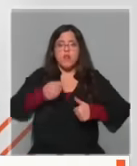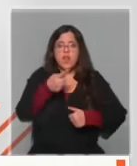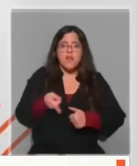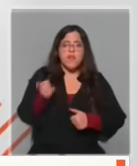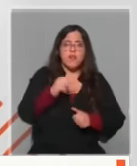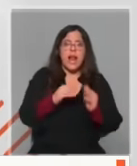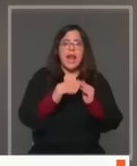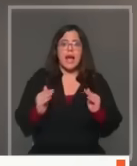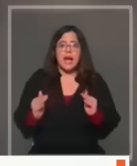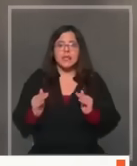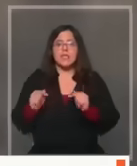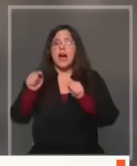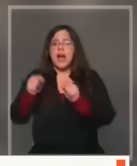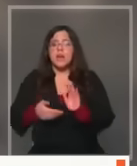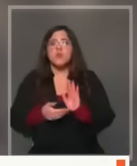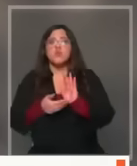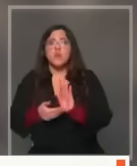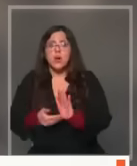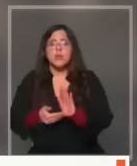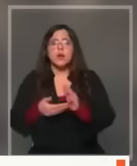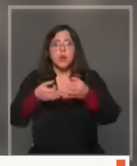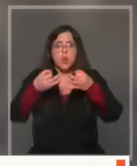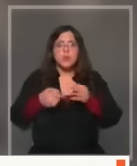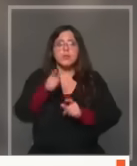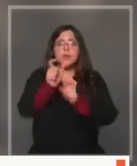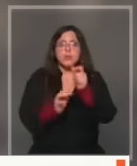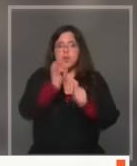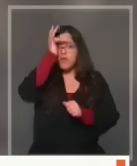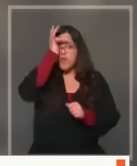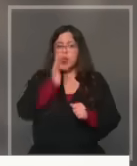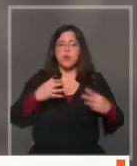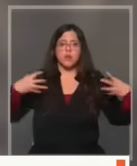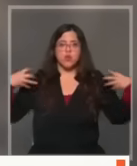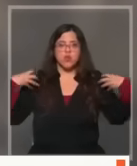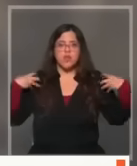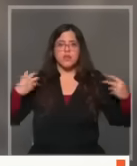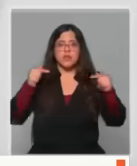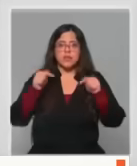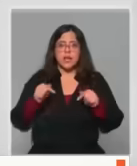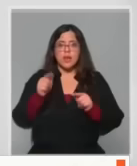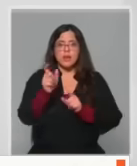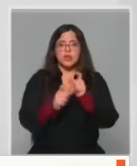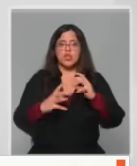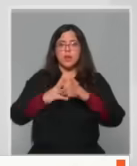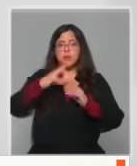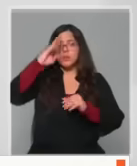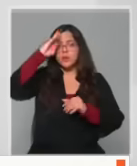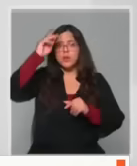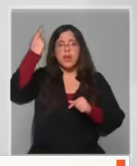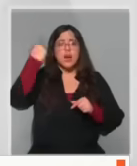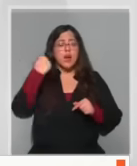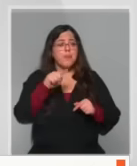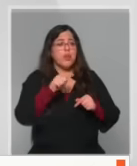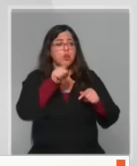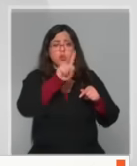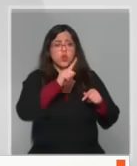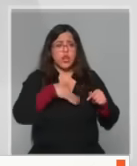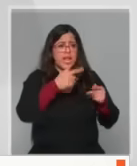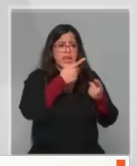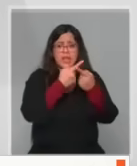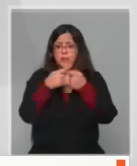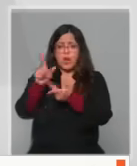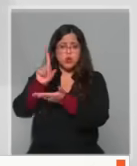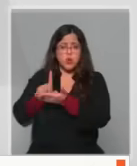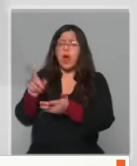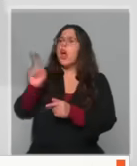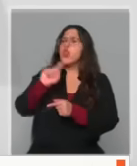casa dan cuenta de la manera como actuaron los funcionarios a cargo de estos soldados pero el traslado tampoco lo quieres no porque